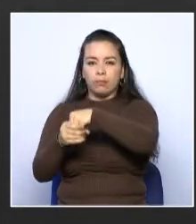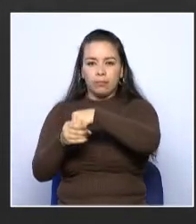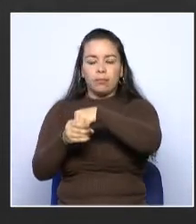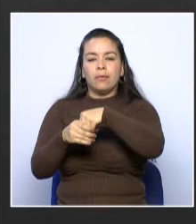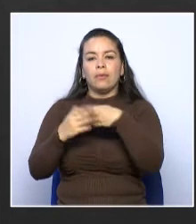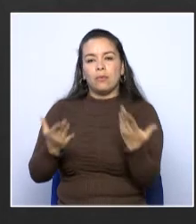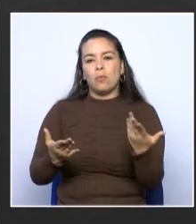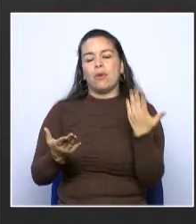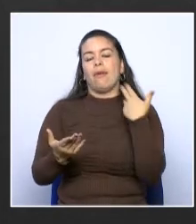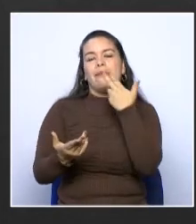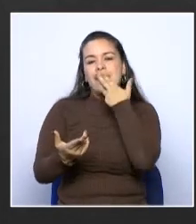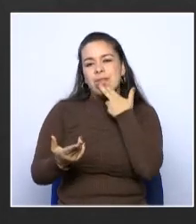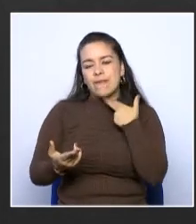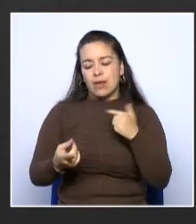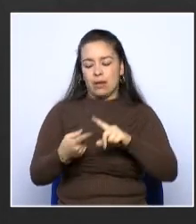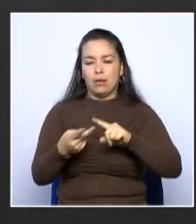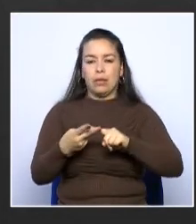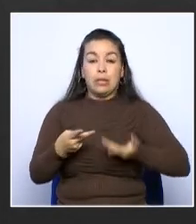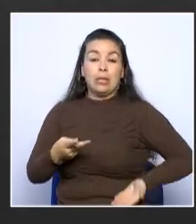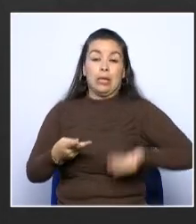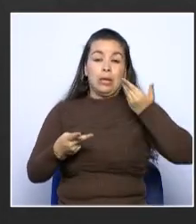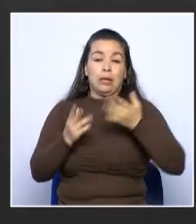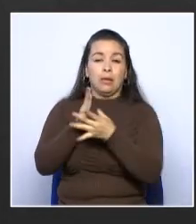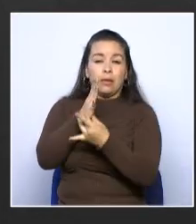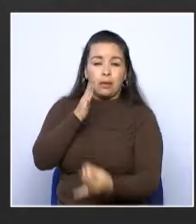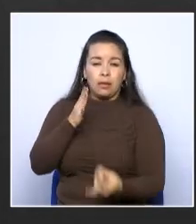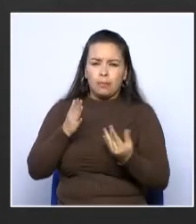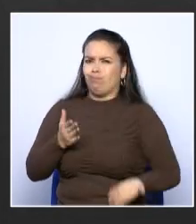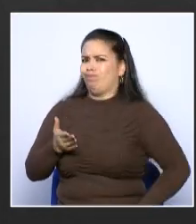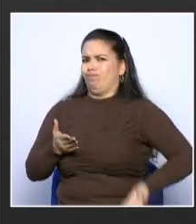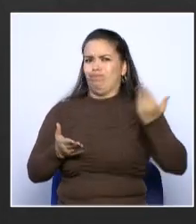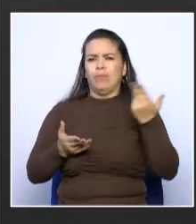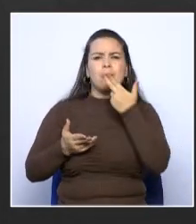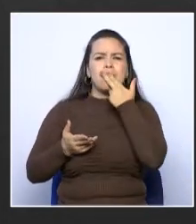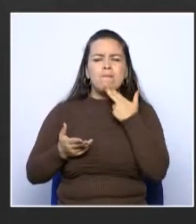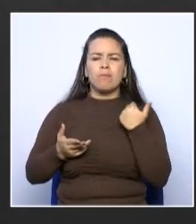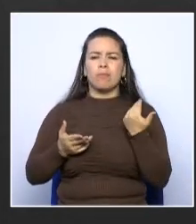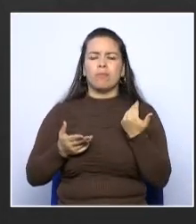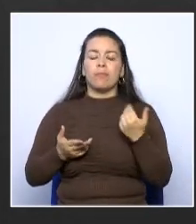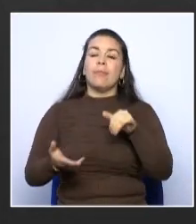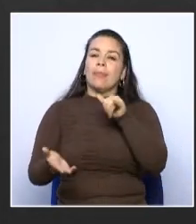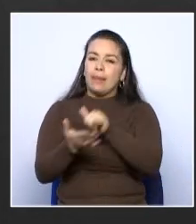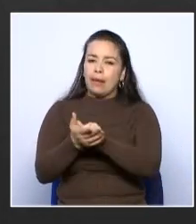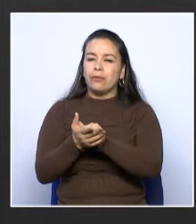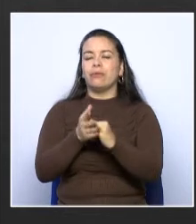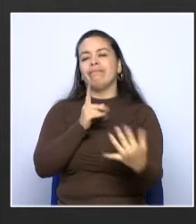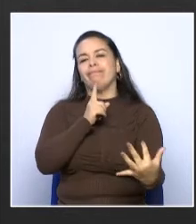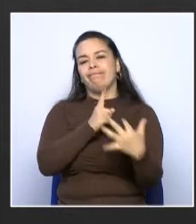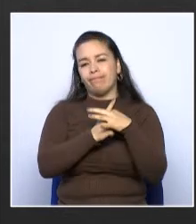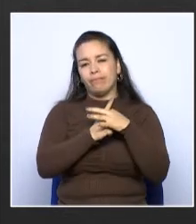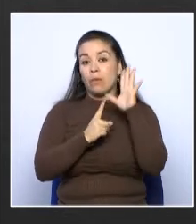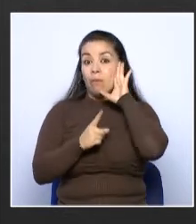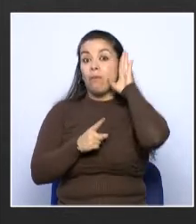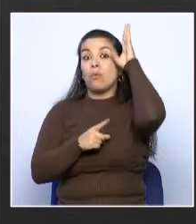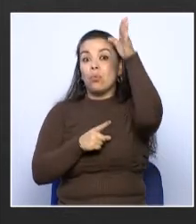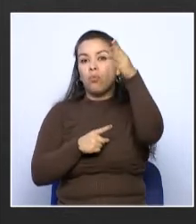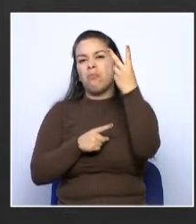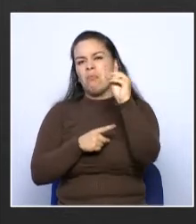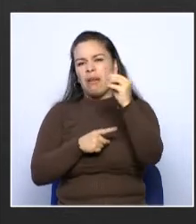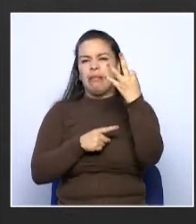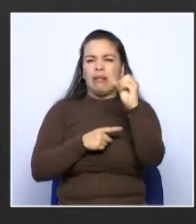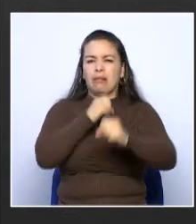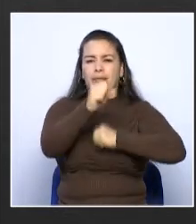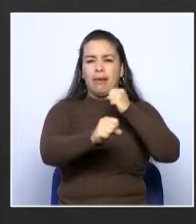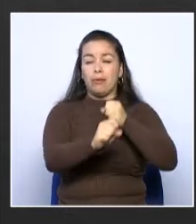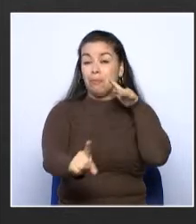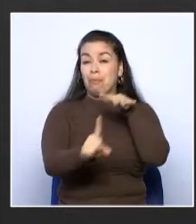Como la diabetes, la hipercolesterolemia, la hipertrigliceridemia, ¿sí? Y eso nos lleva a que en un futuro, pasados 20, 30 años con